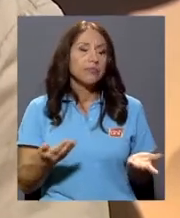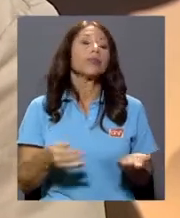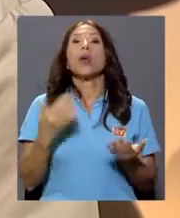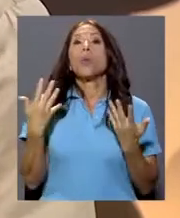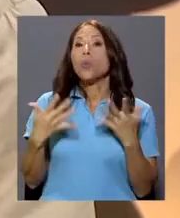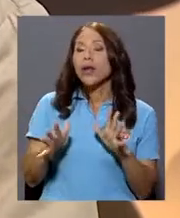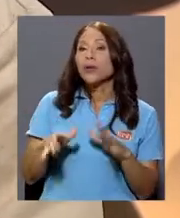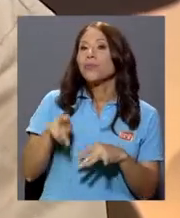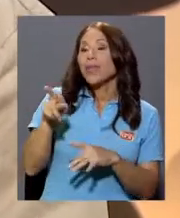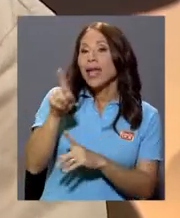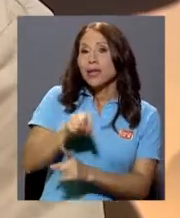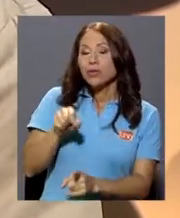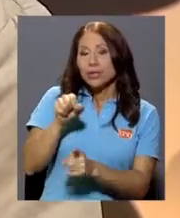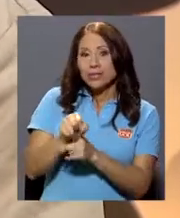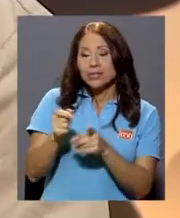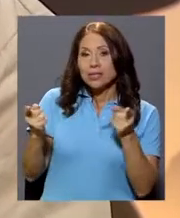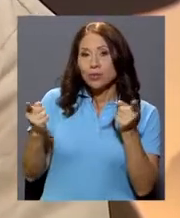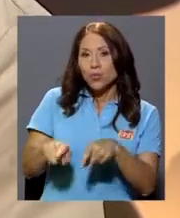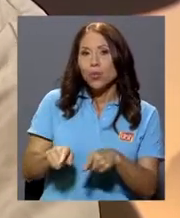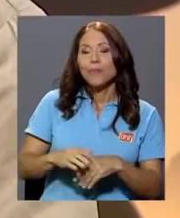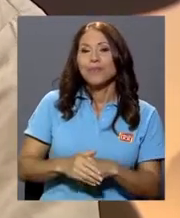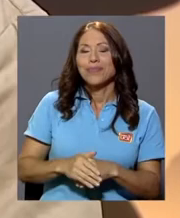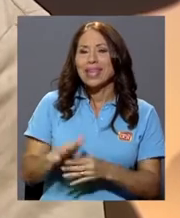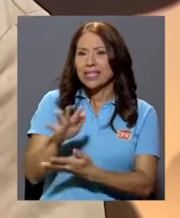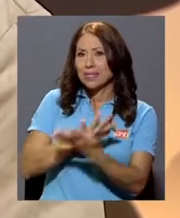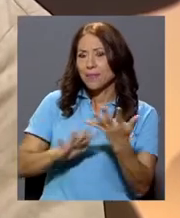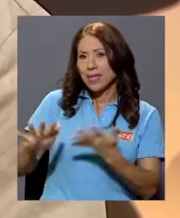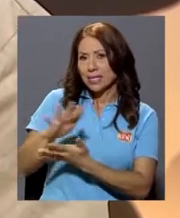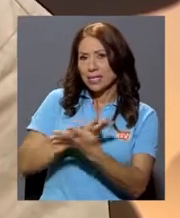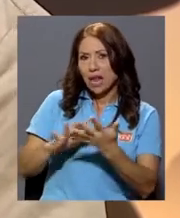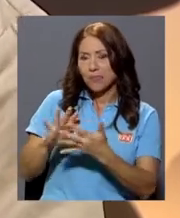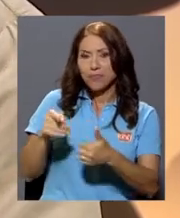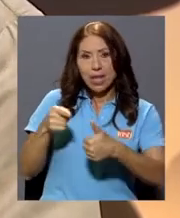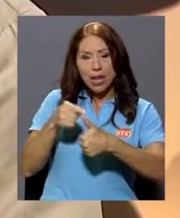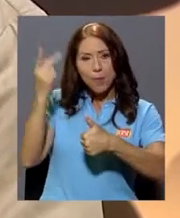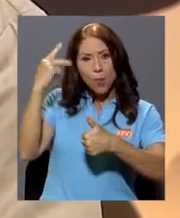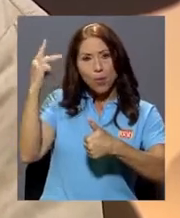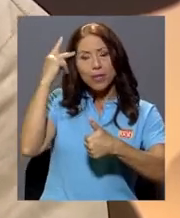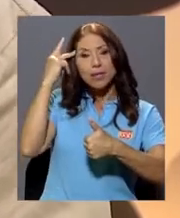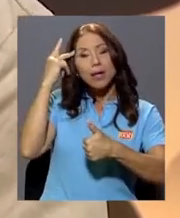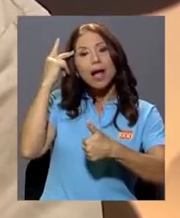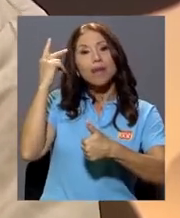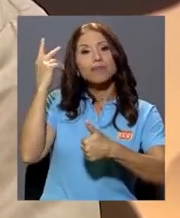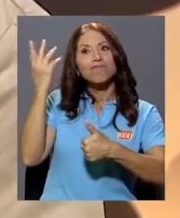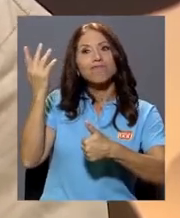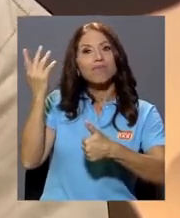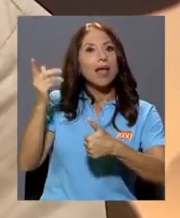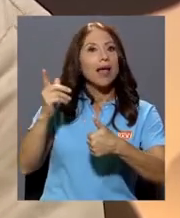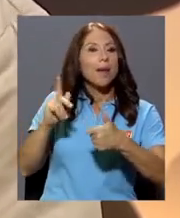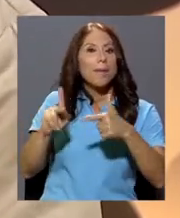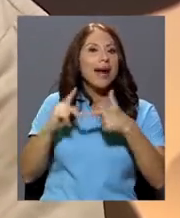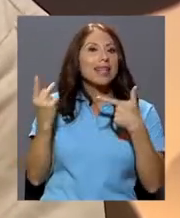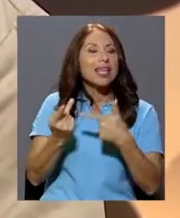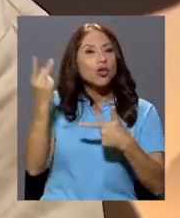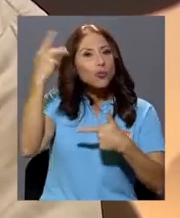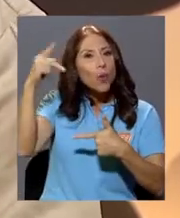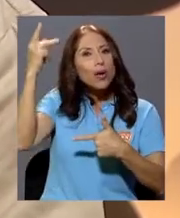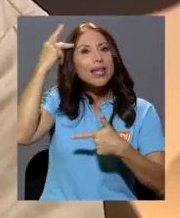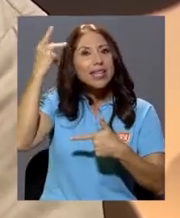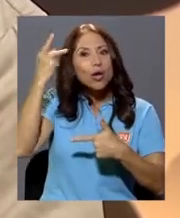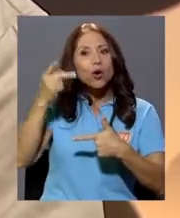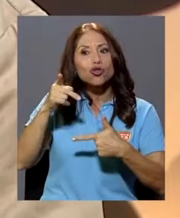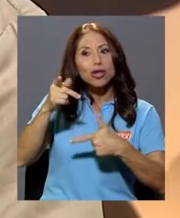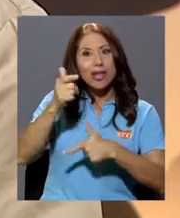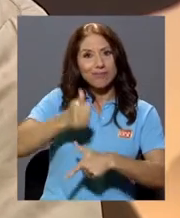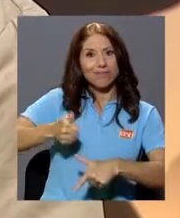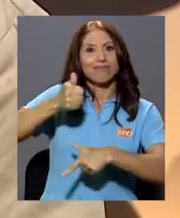ahí hay toda una cuestión también de que se mezcla entre lo que es la política, partidos políticos que instrumentalizan